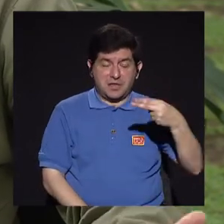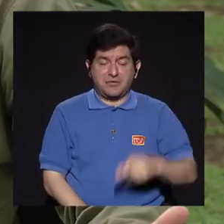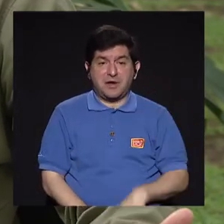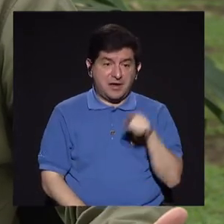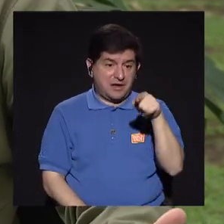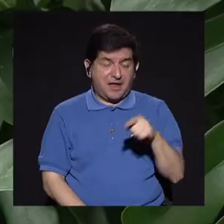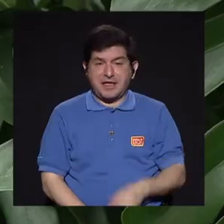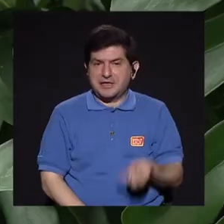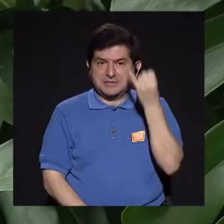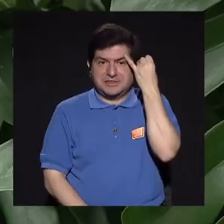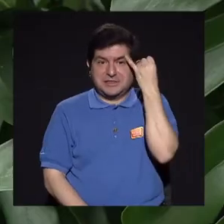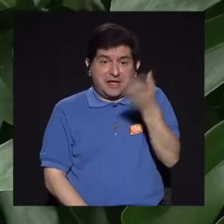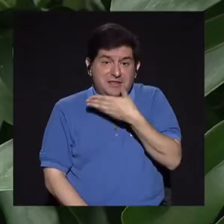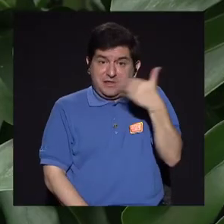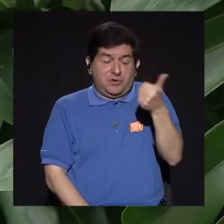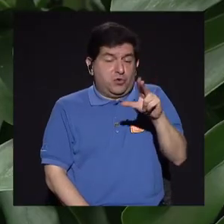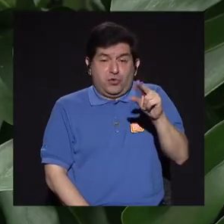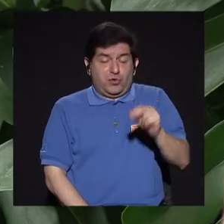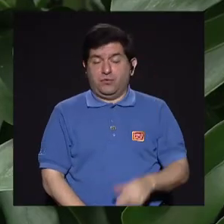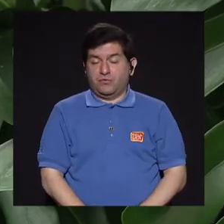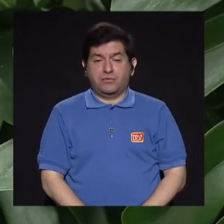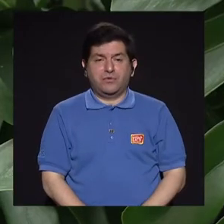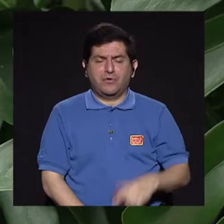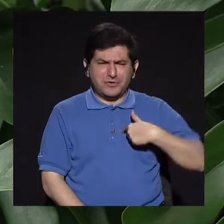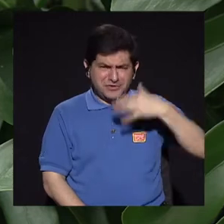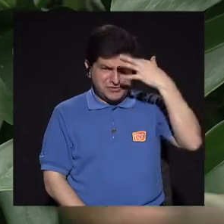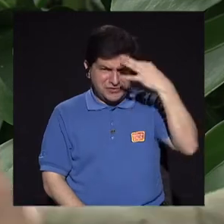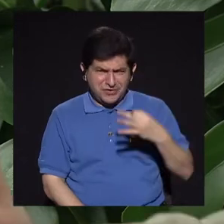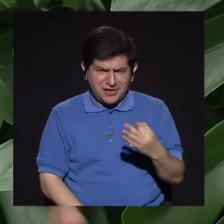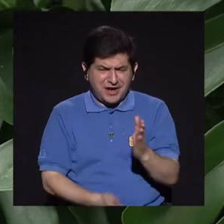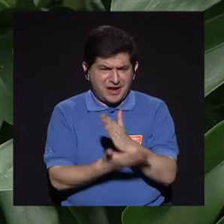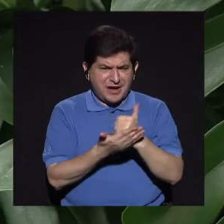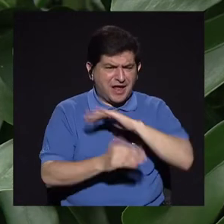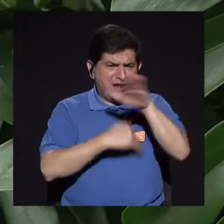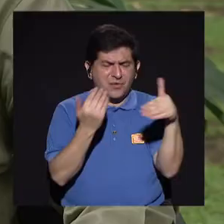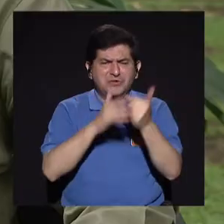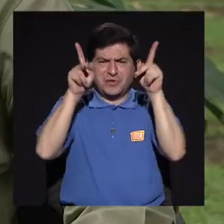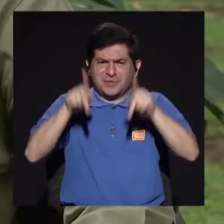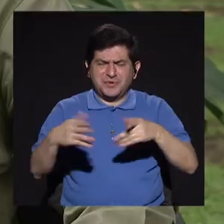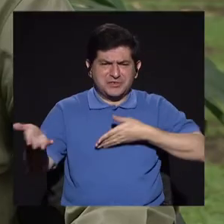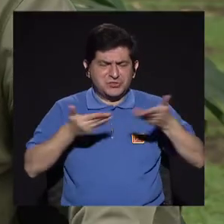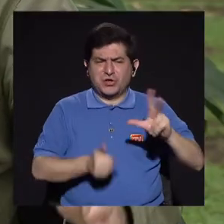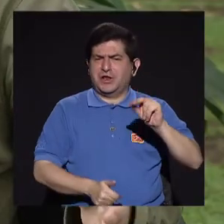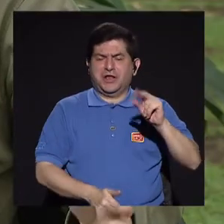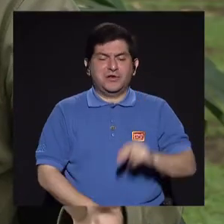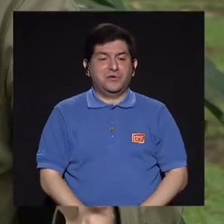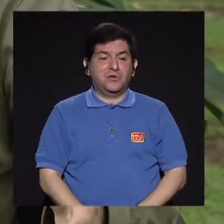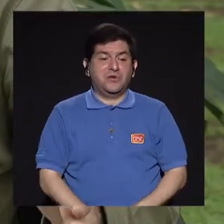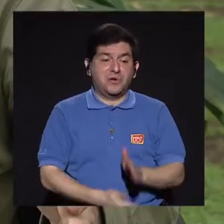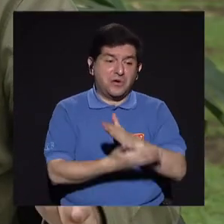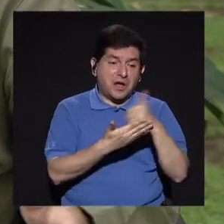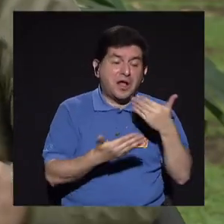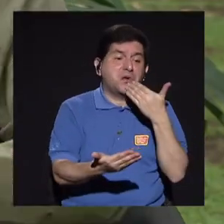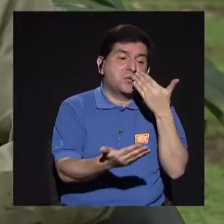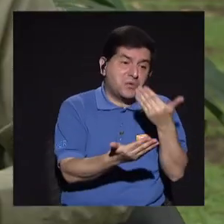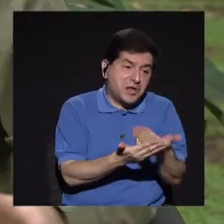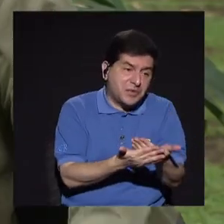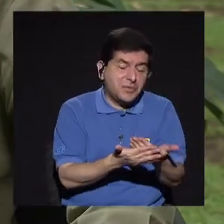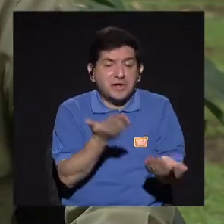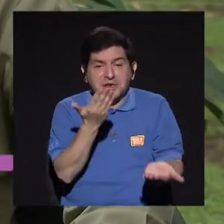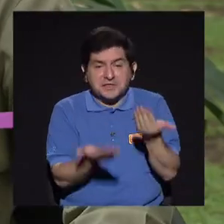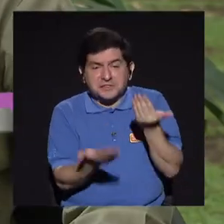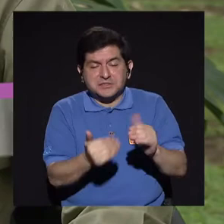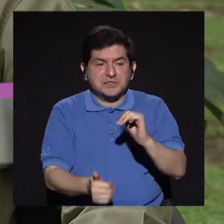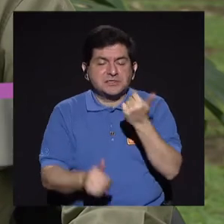veces se nos quiere vender una cosa que a mí no me resulta creíble, algo que pueda ser bueno para todo, por ejemplo. O sea, tiene que haber cosas en las que sean buenas y otras en las que